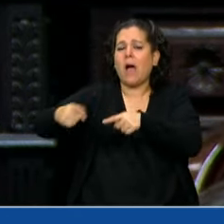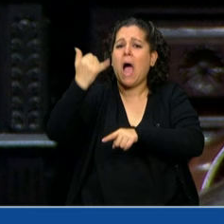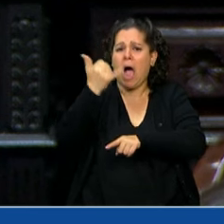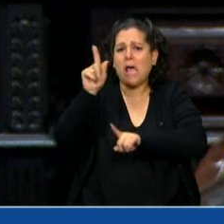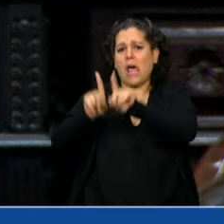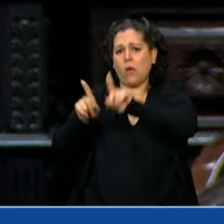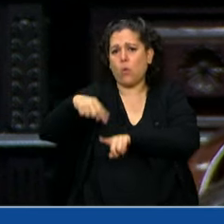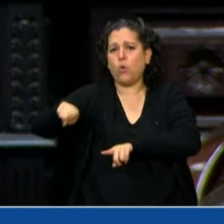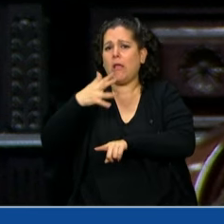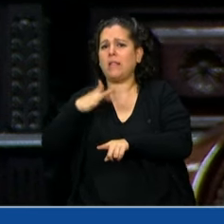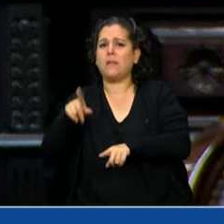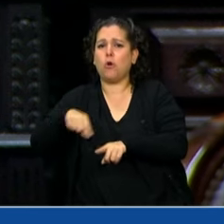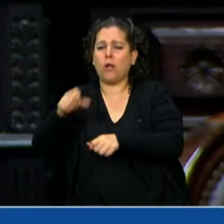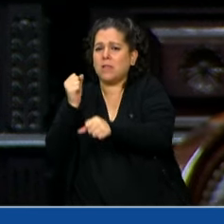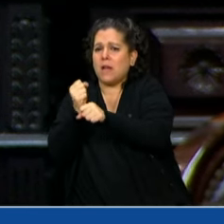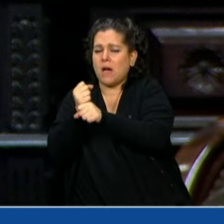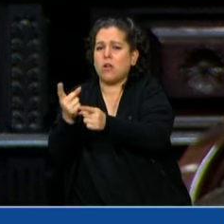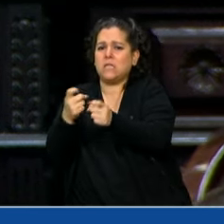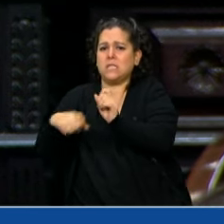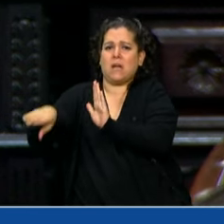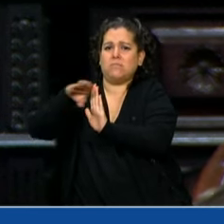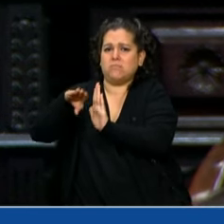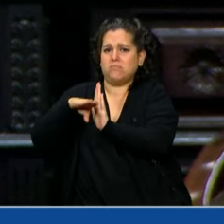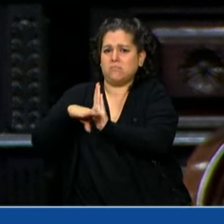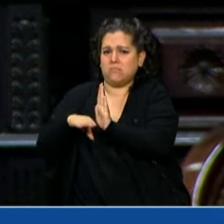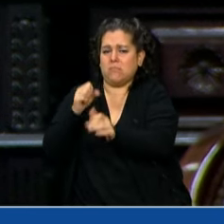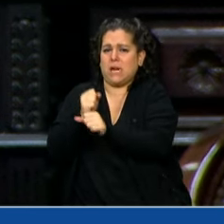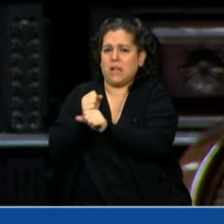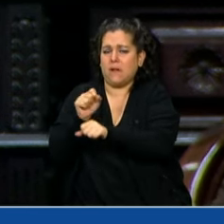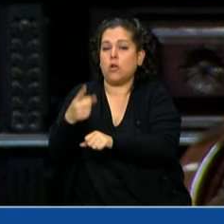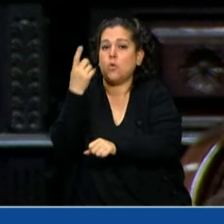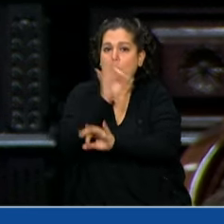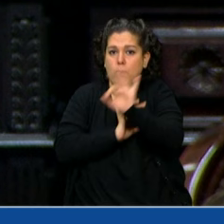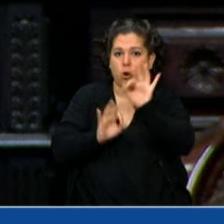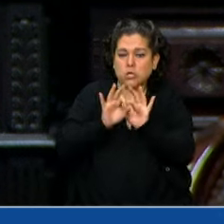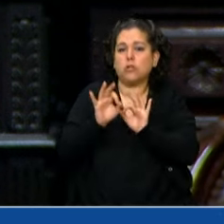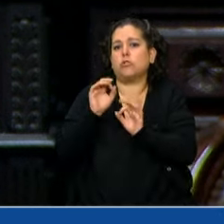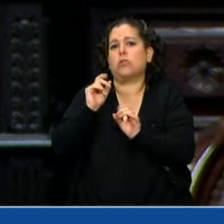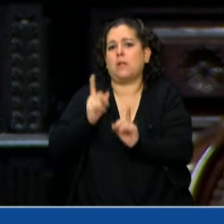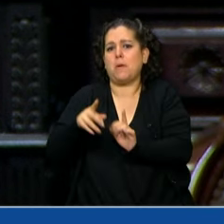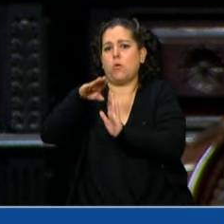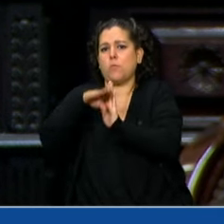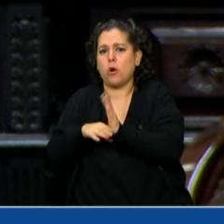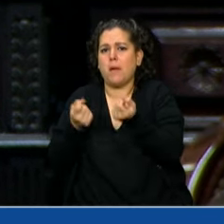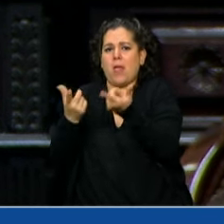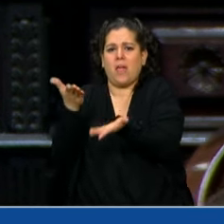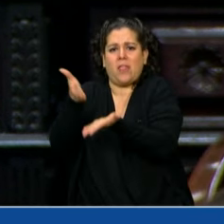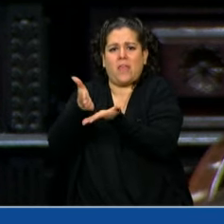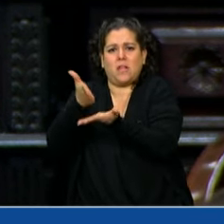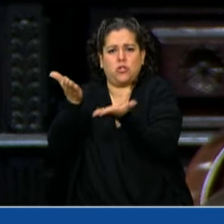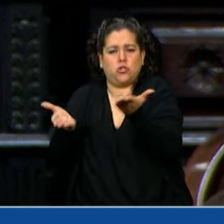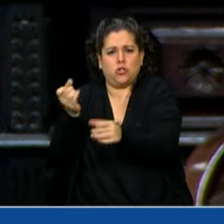los trabajadores y las trabajadoras necesitan una legislación y un proyecto y un programa que permita regularizar losos y brindarle derechos